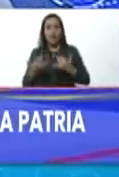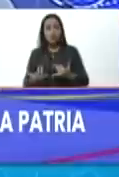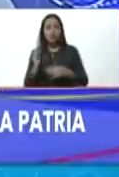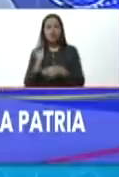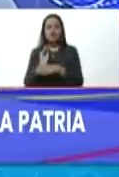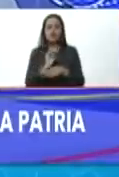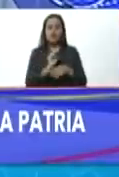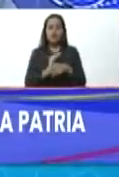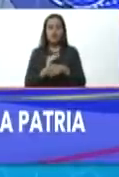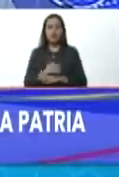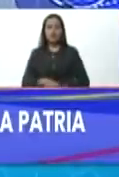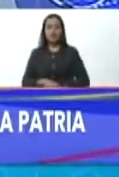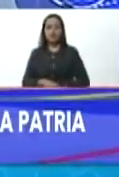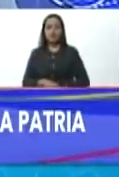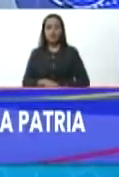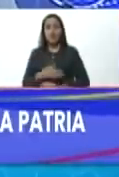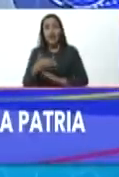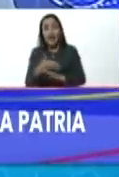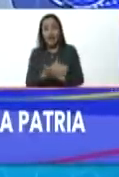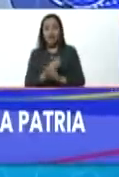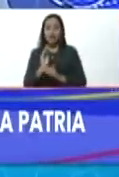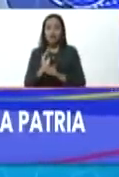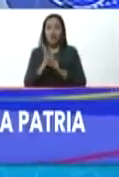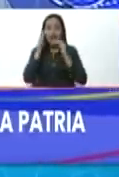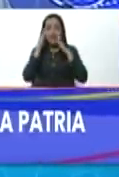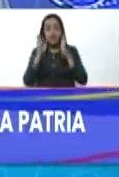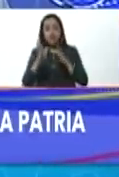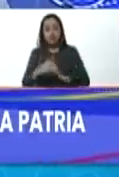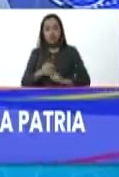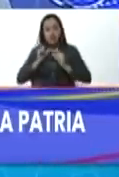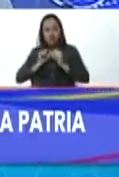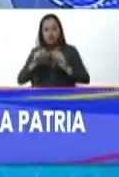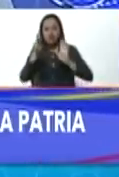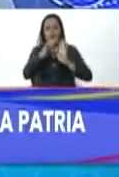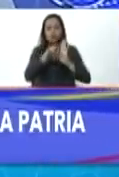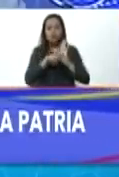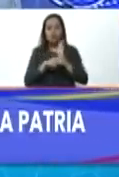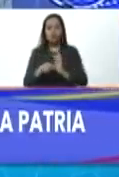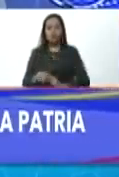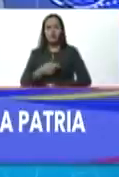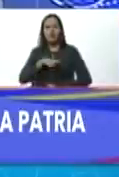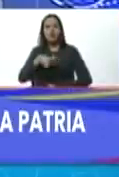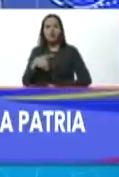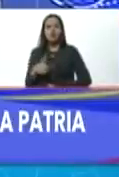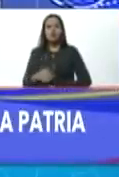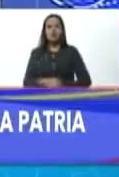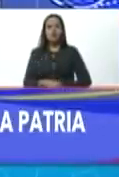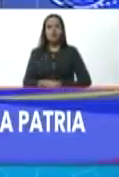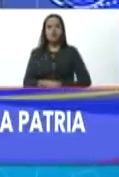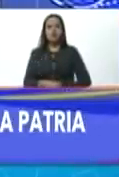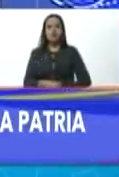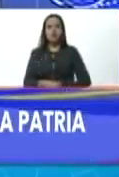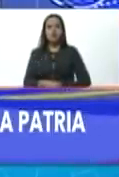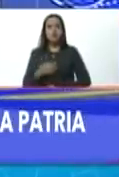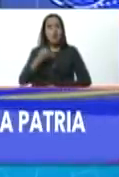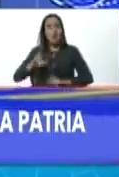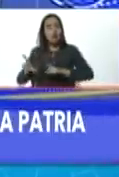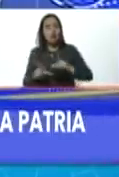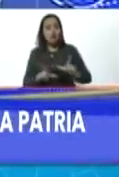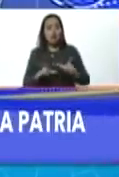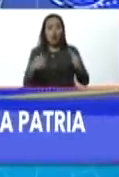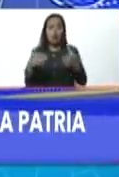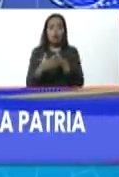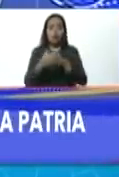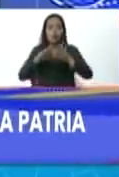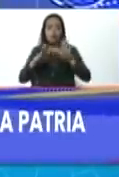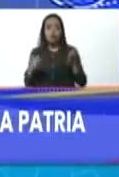prepararnos preventivamente, vamos a seguir las indicaciones. Nosotros estamos a las órdenes de la Organización Mundial